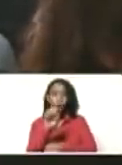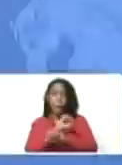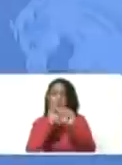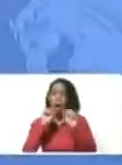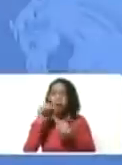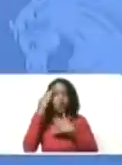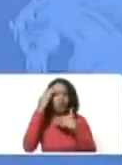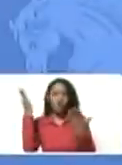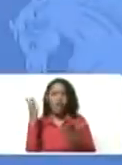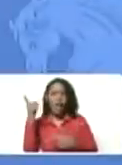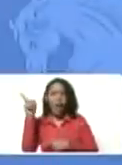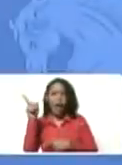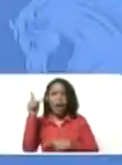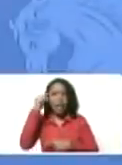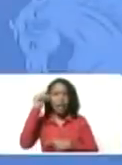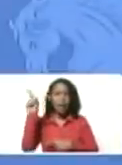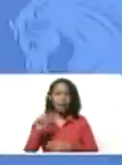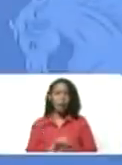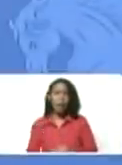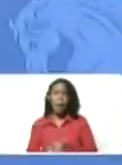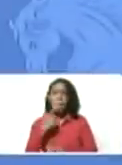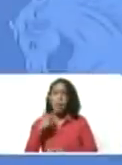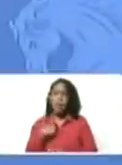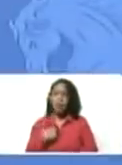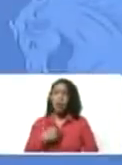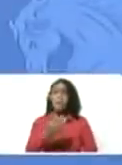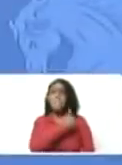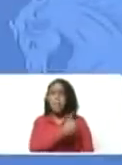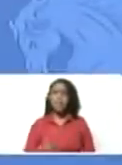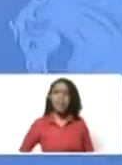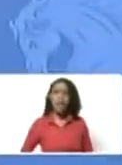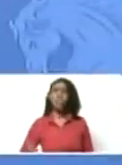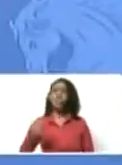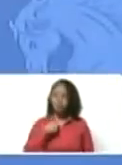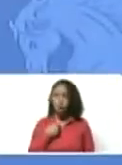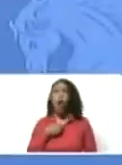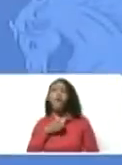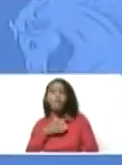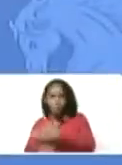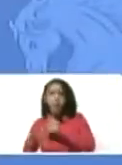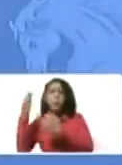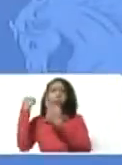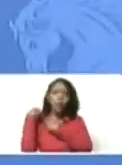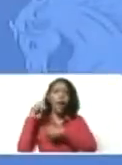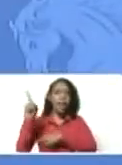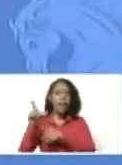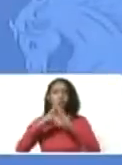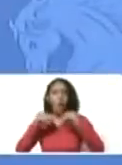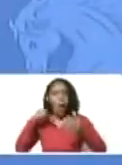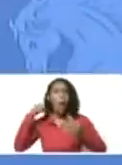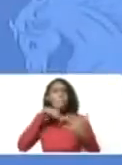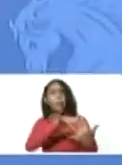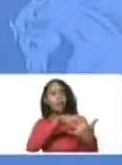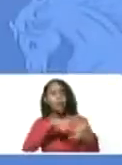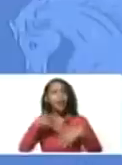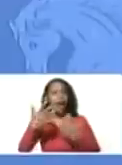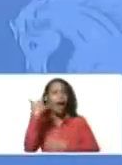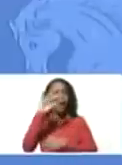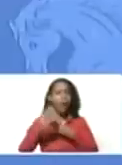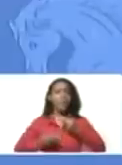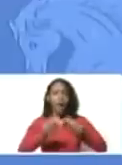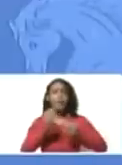dónde andaría ese día, me dijo: presidente, cuente conmigo para esa y todas las batallas que haya que